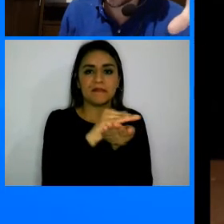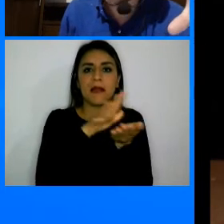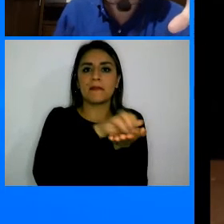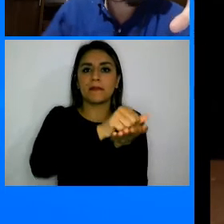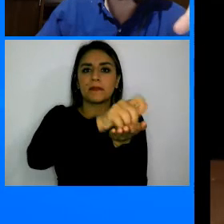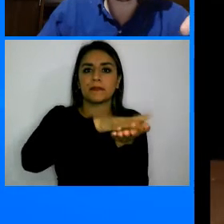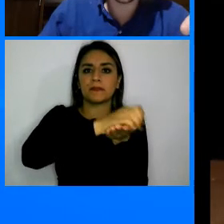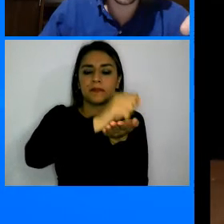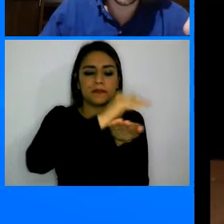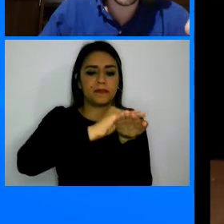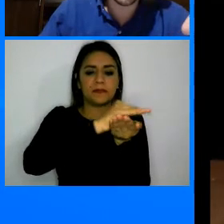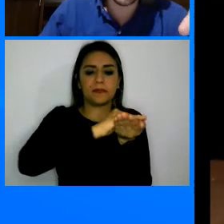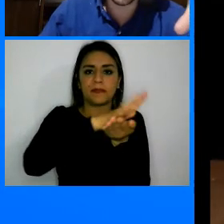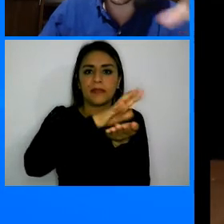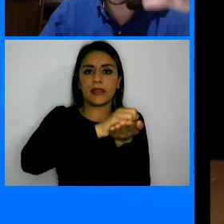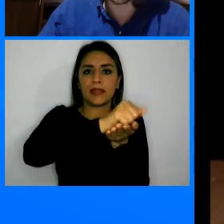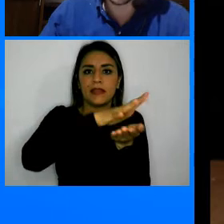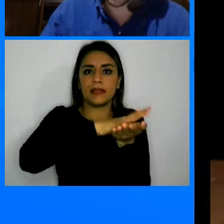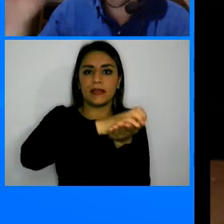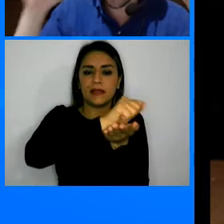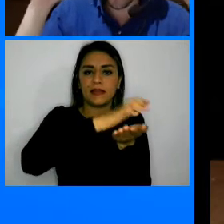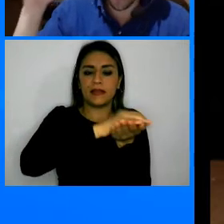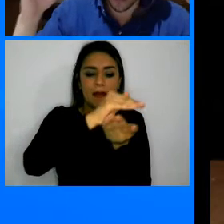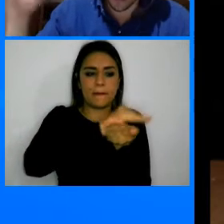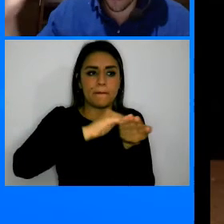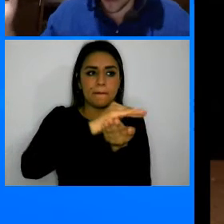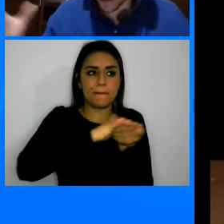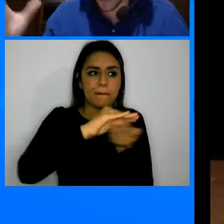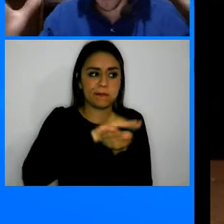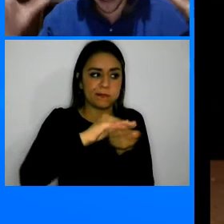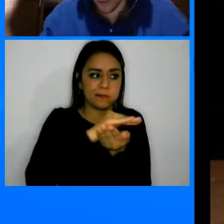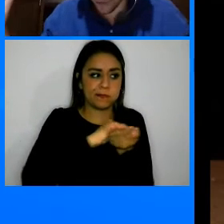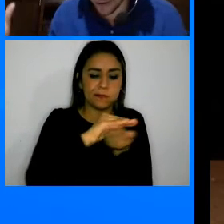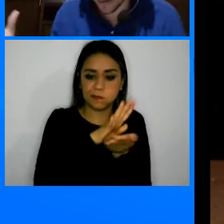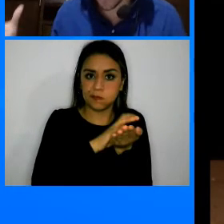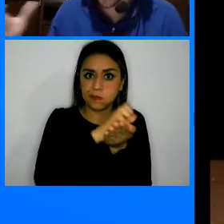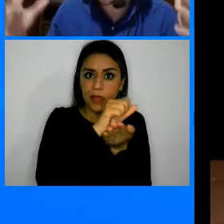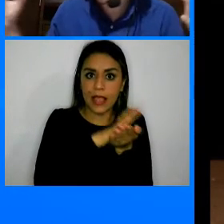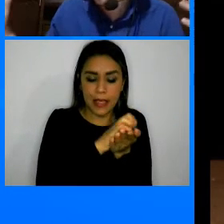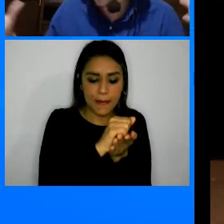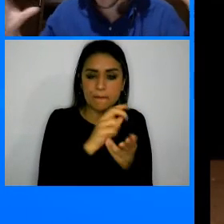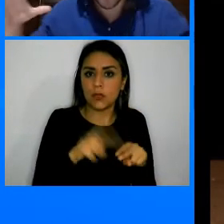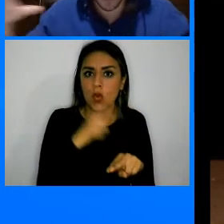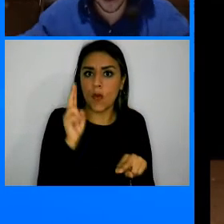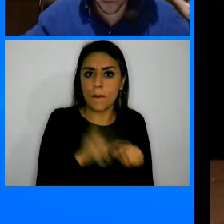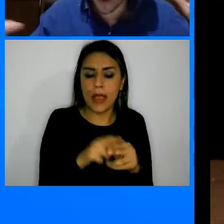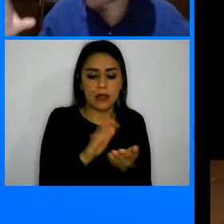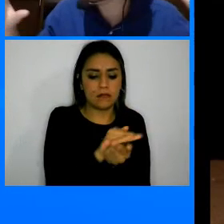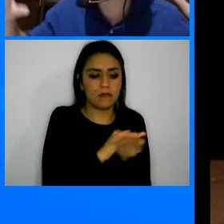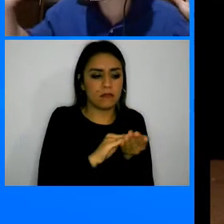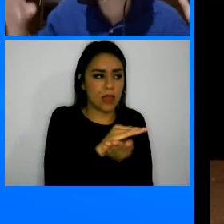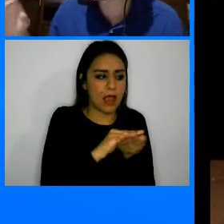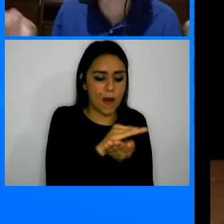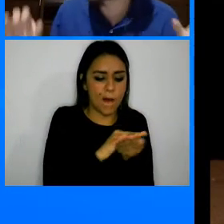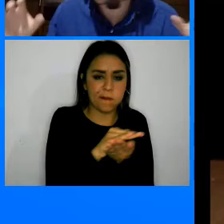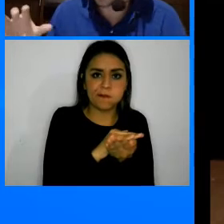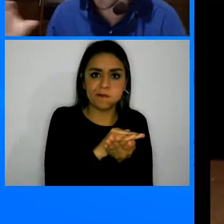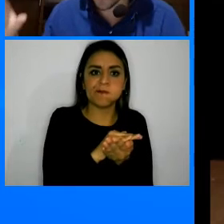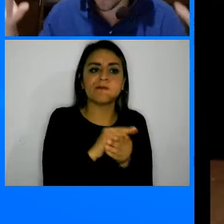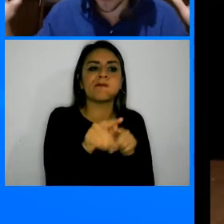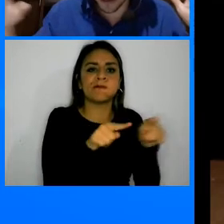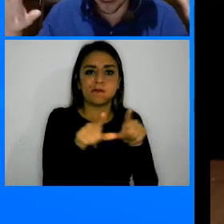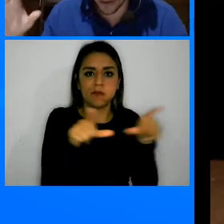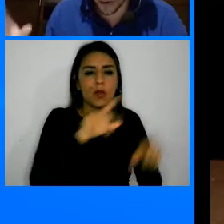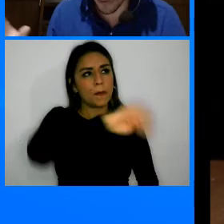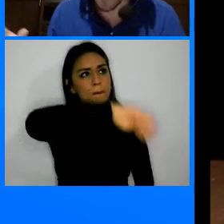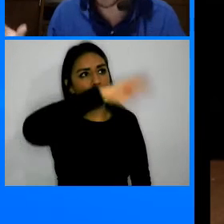de arcilla. Entonces esa bola de arcilla es barro que está en ciertos, digamos, sitios en las